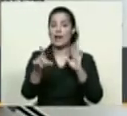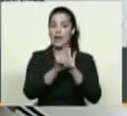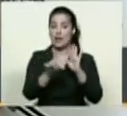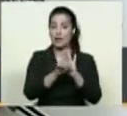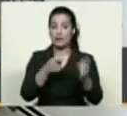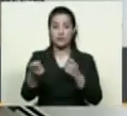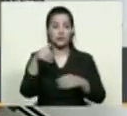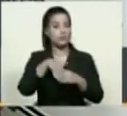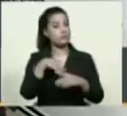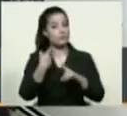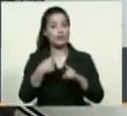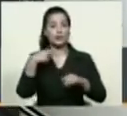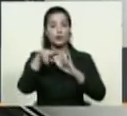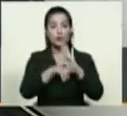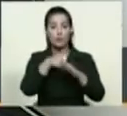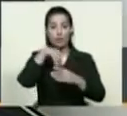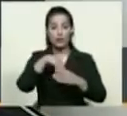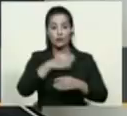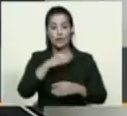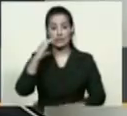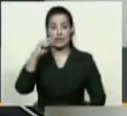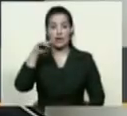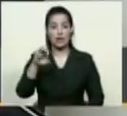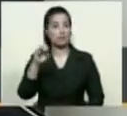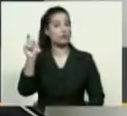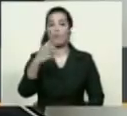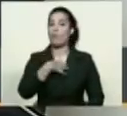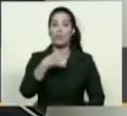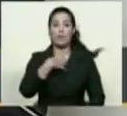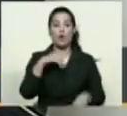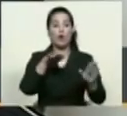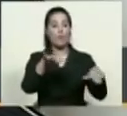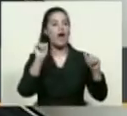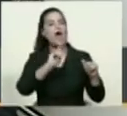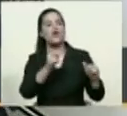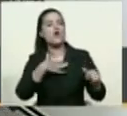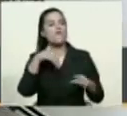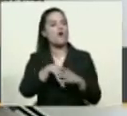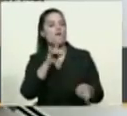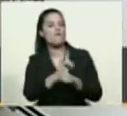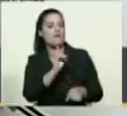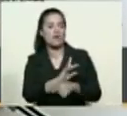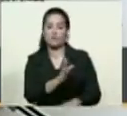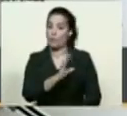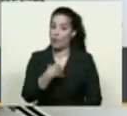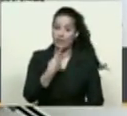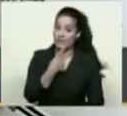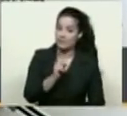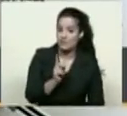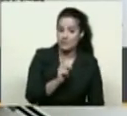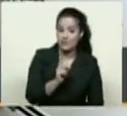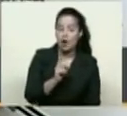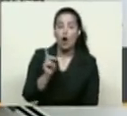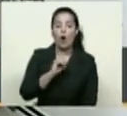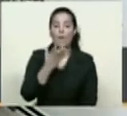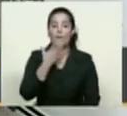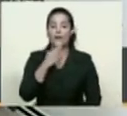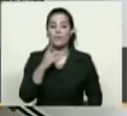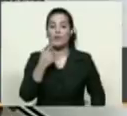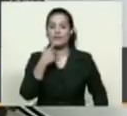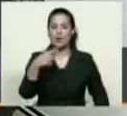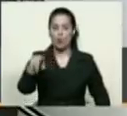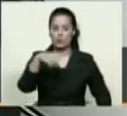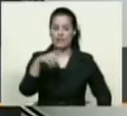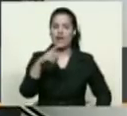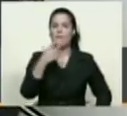y las normativas internas del Poder Electoral. No se puede convocar a no votar en Venezuela. No se puede conminar a no votar en Venezuela. Se